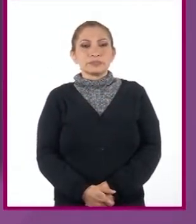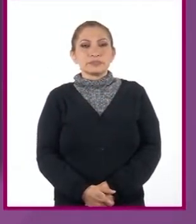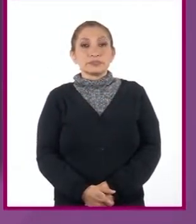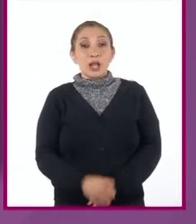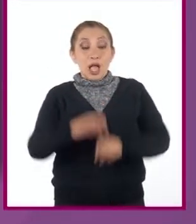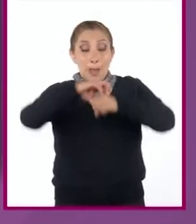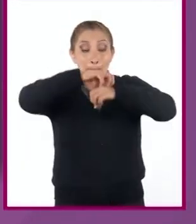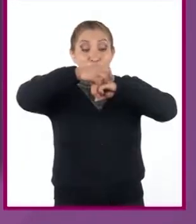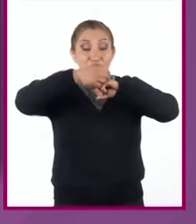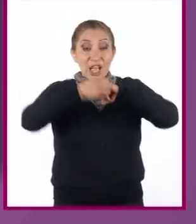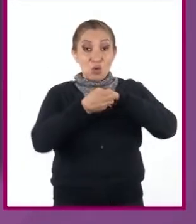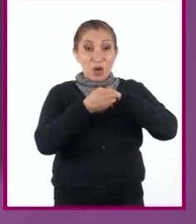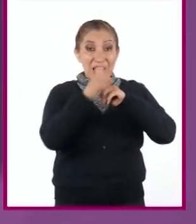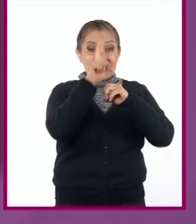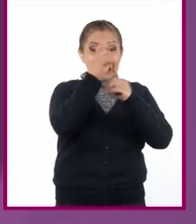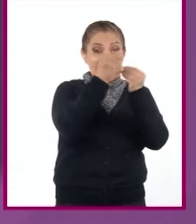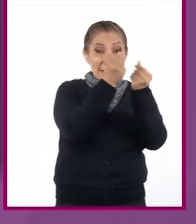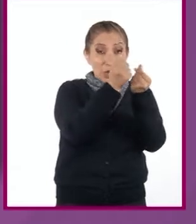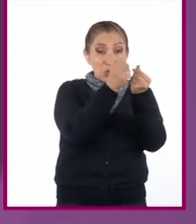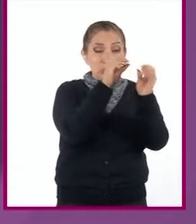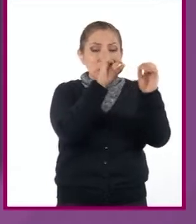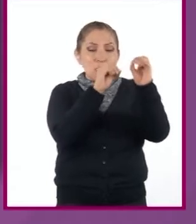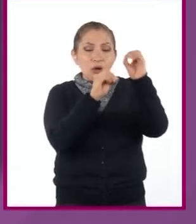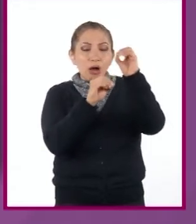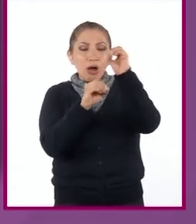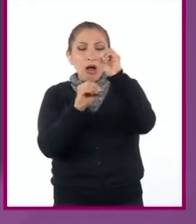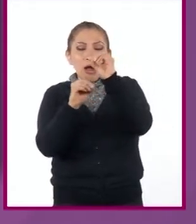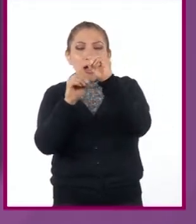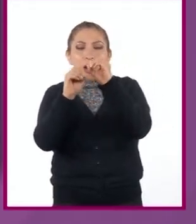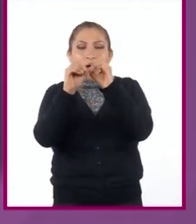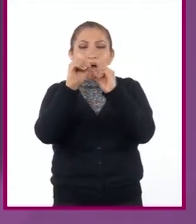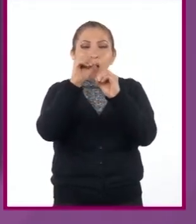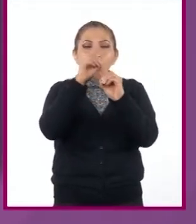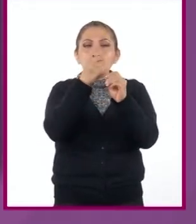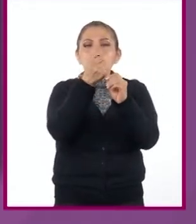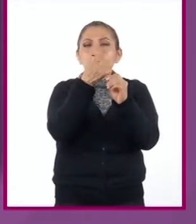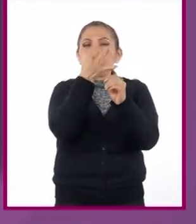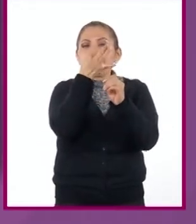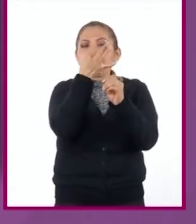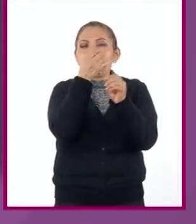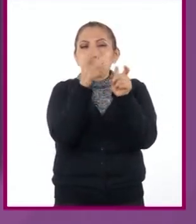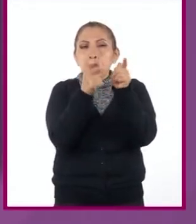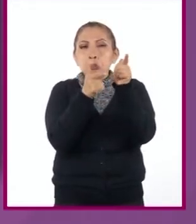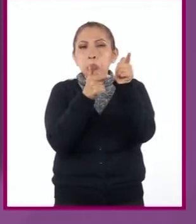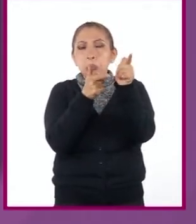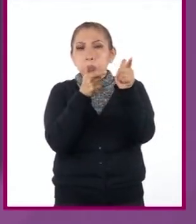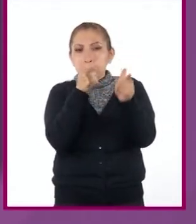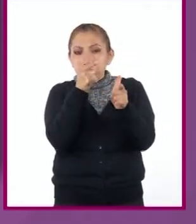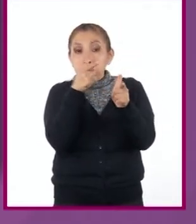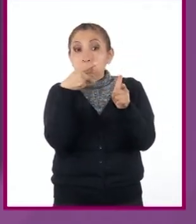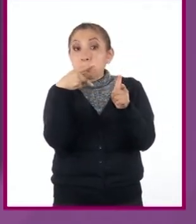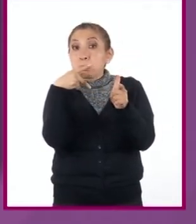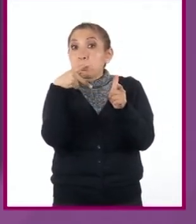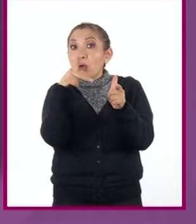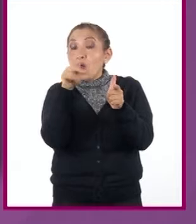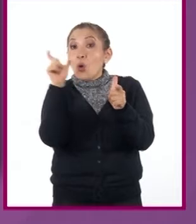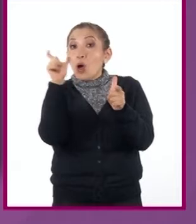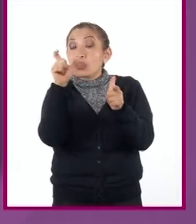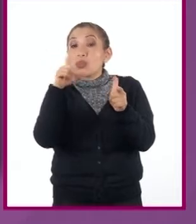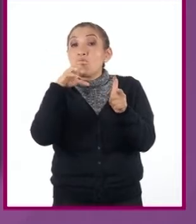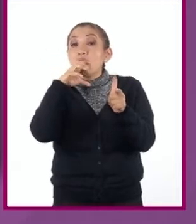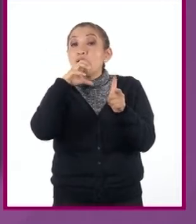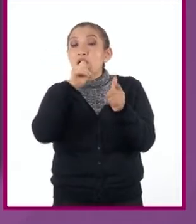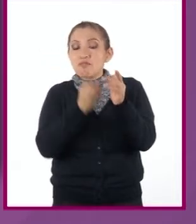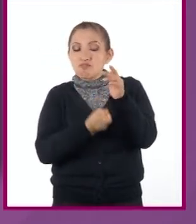Las moléculas de un líquido se mueven relativamente muy poco. Sin embargo, al aumentar